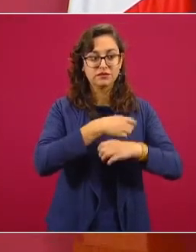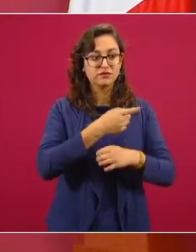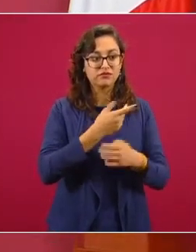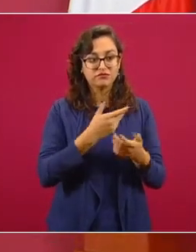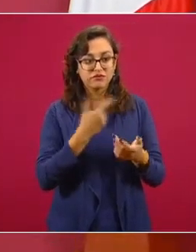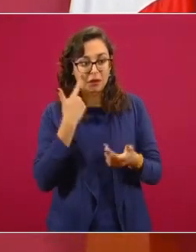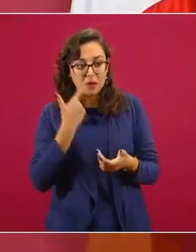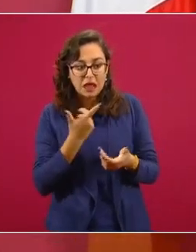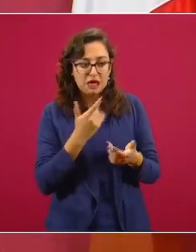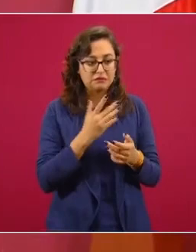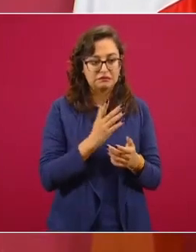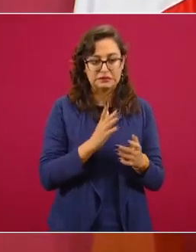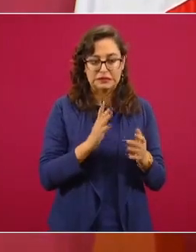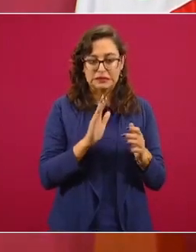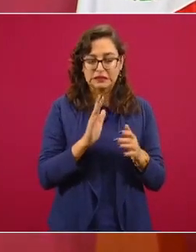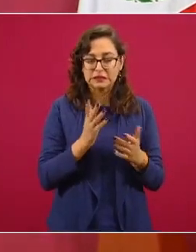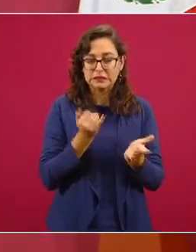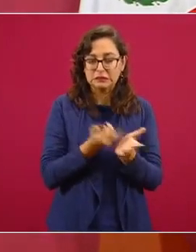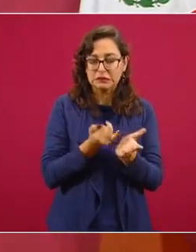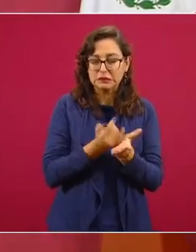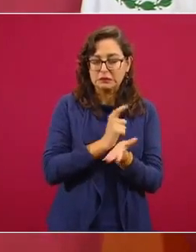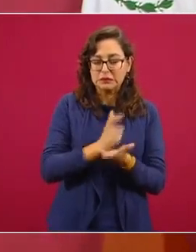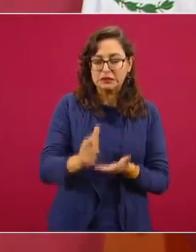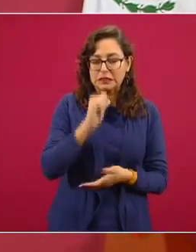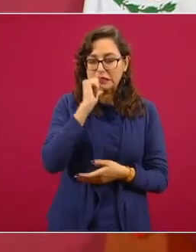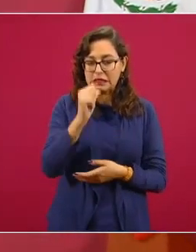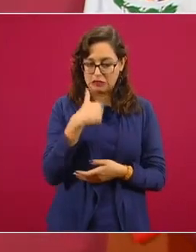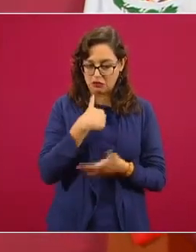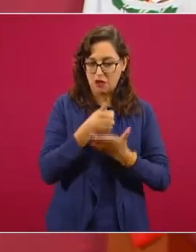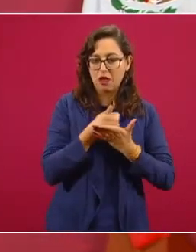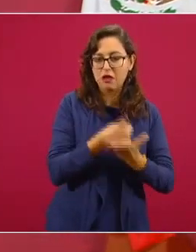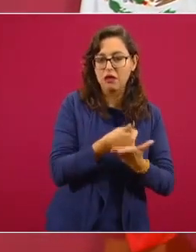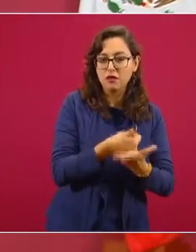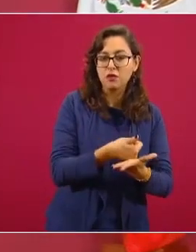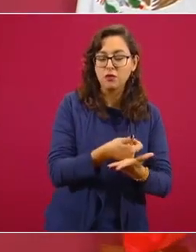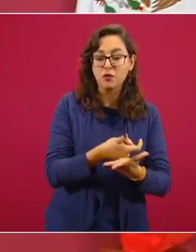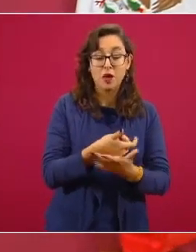contribuyentes y que no pagaran impuestos